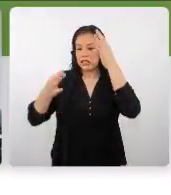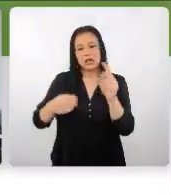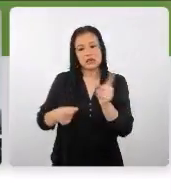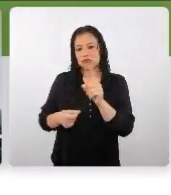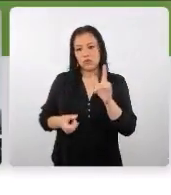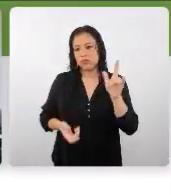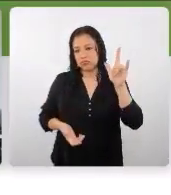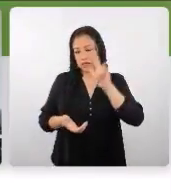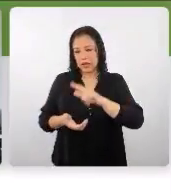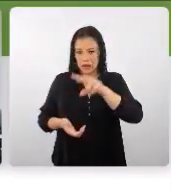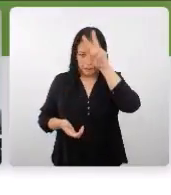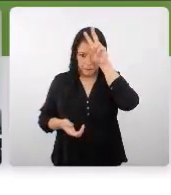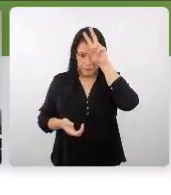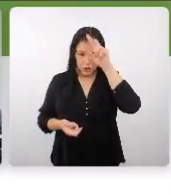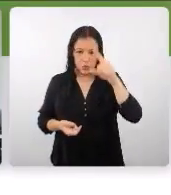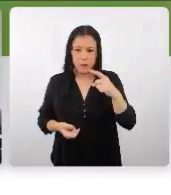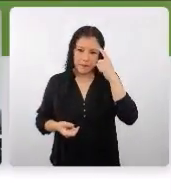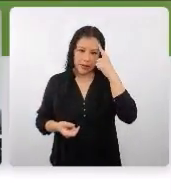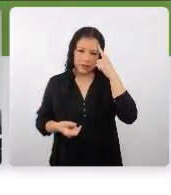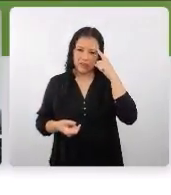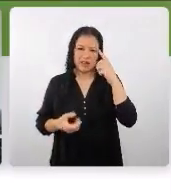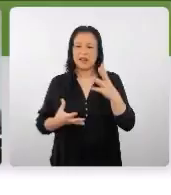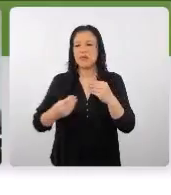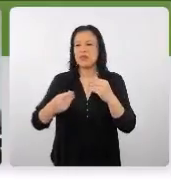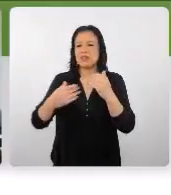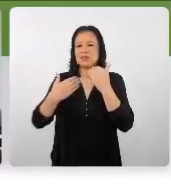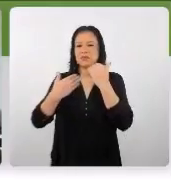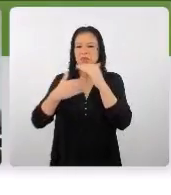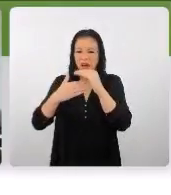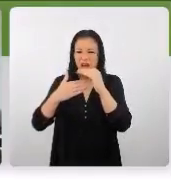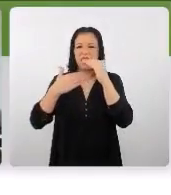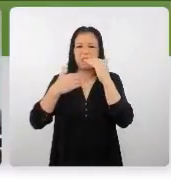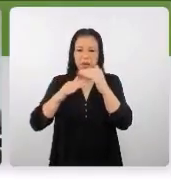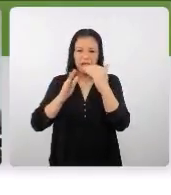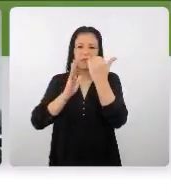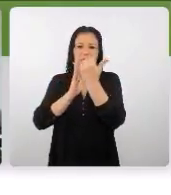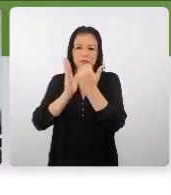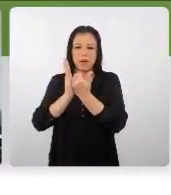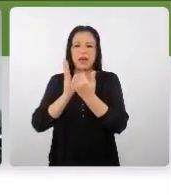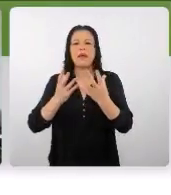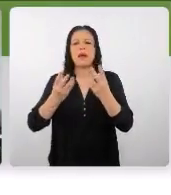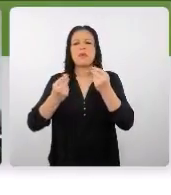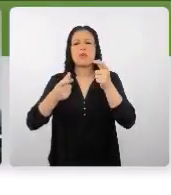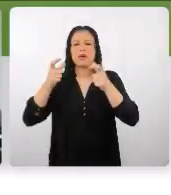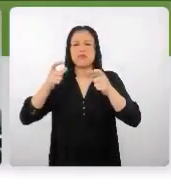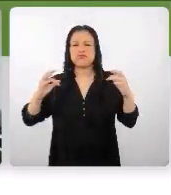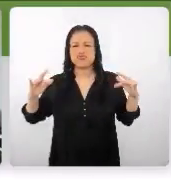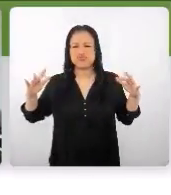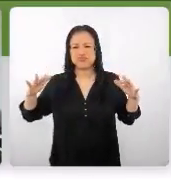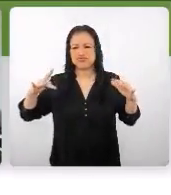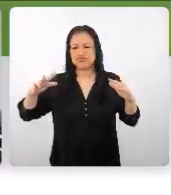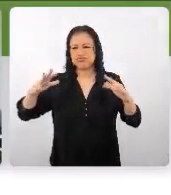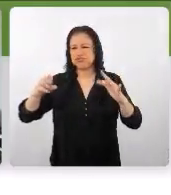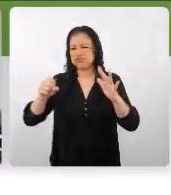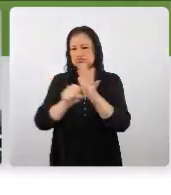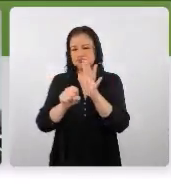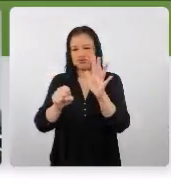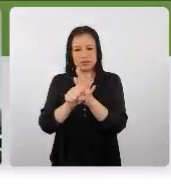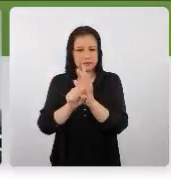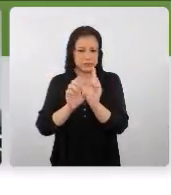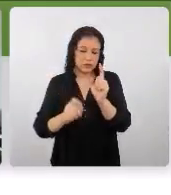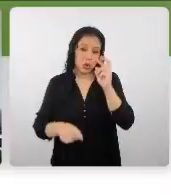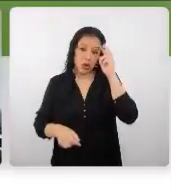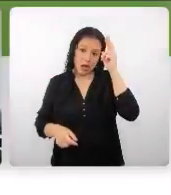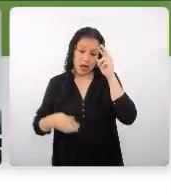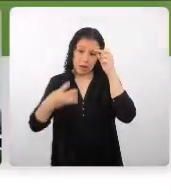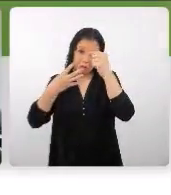que lo consideran como muy restricto, hay muchas restricciones y también es muy populoso lo que les incomoda. Son razones